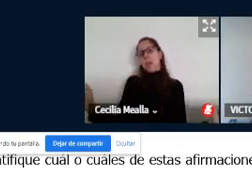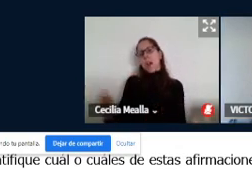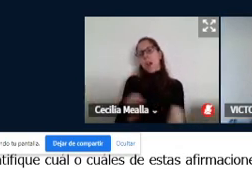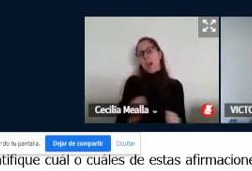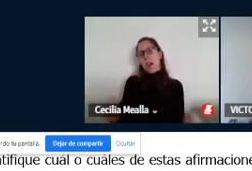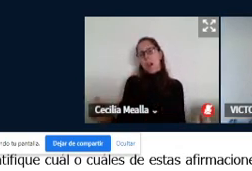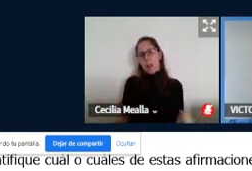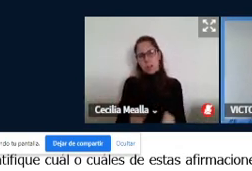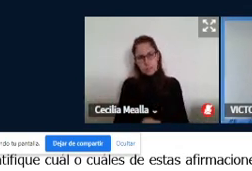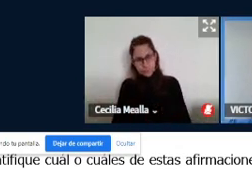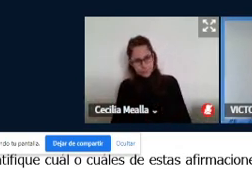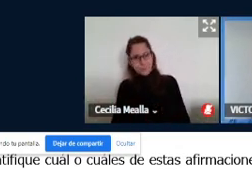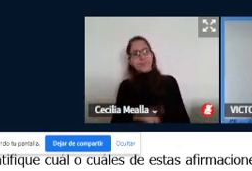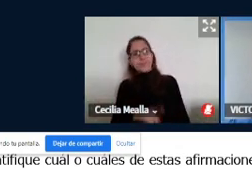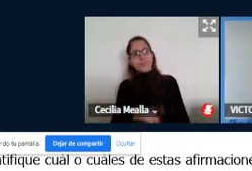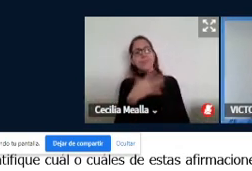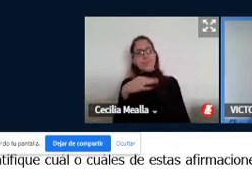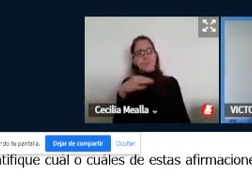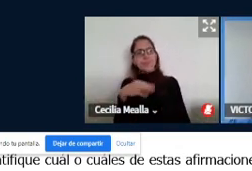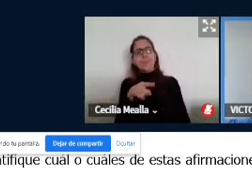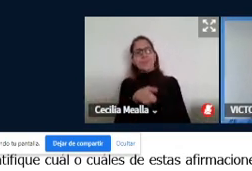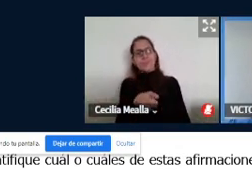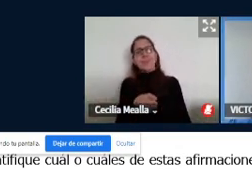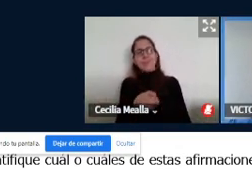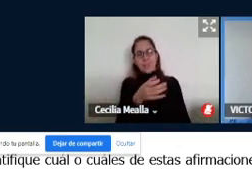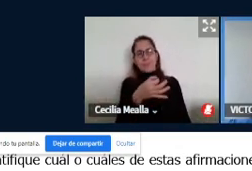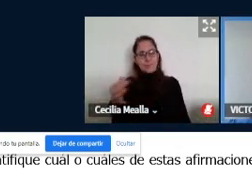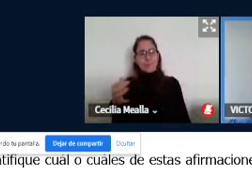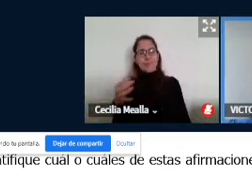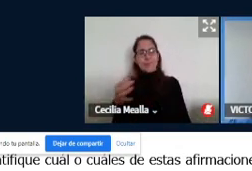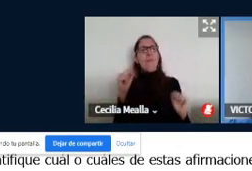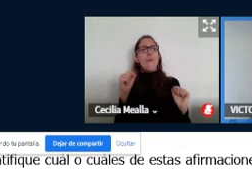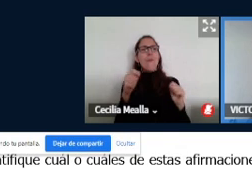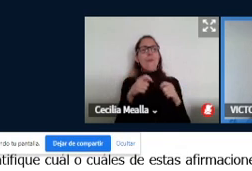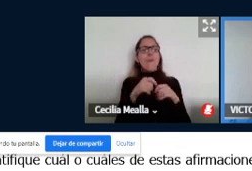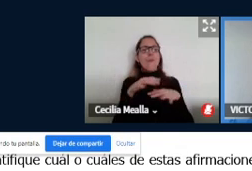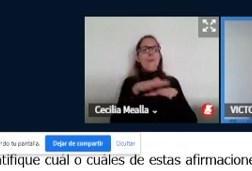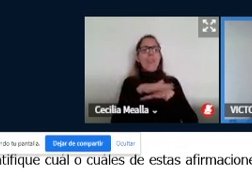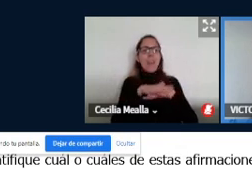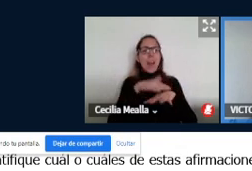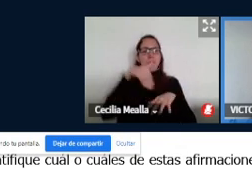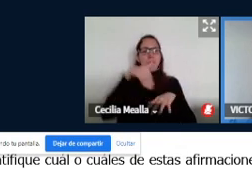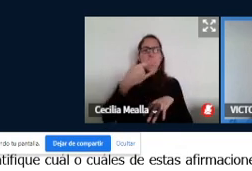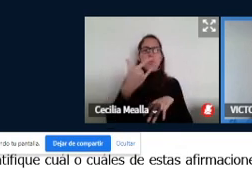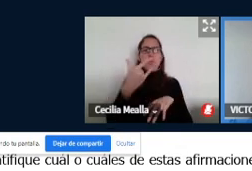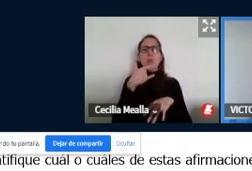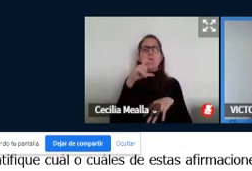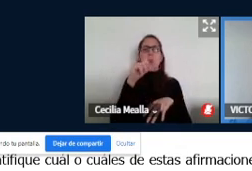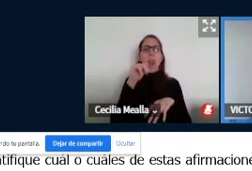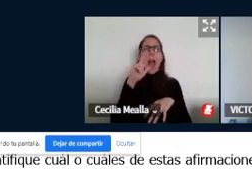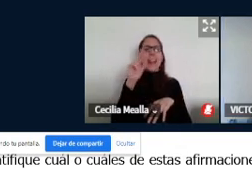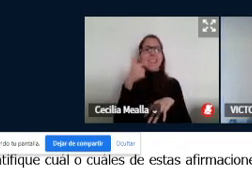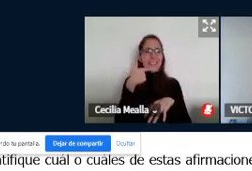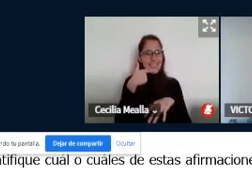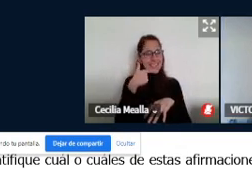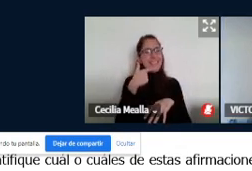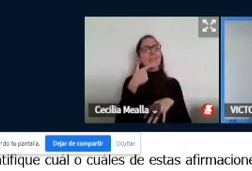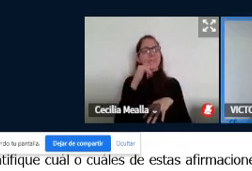musculares, dice Valentina. Bien, ven, tienen que leer bien. Fibras tendría que ser fibras musculares y fibras